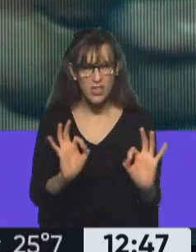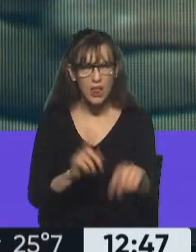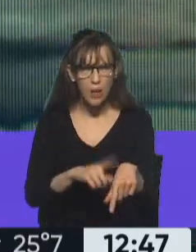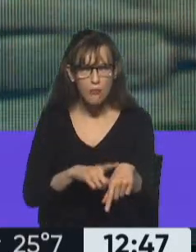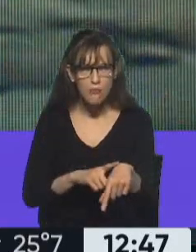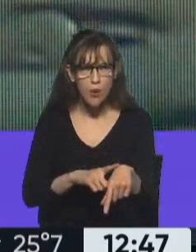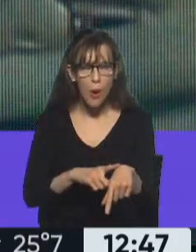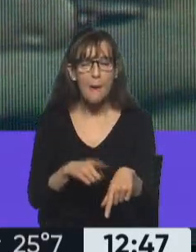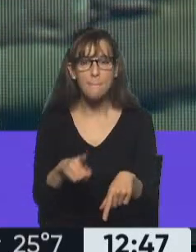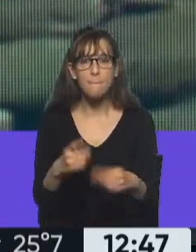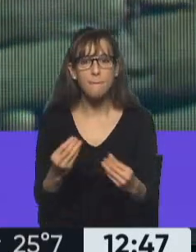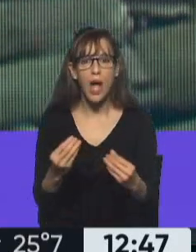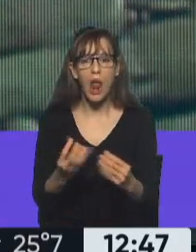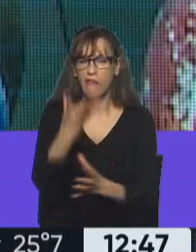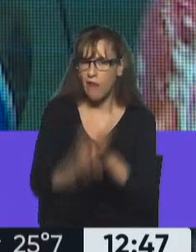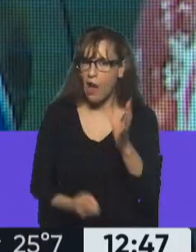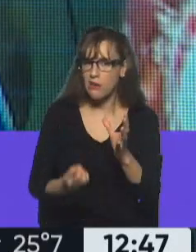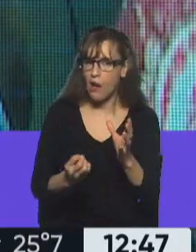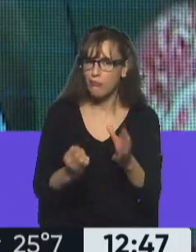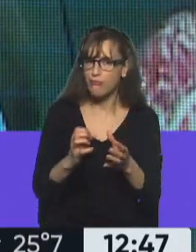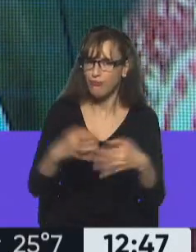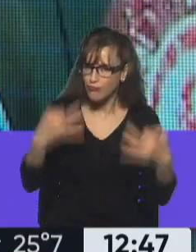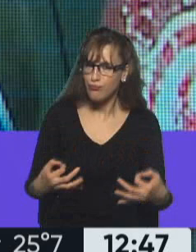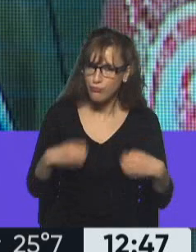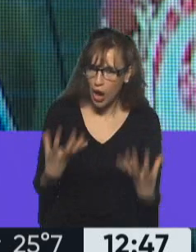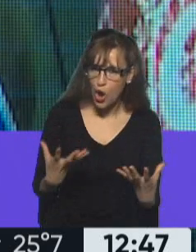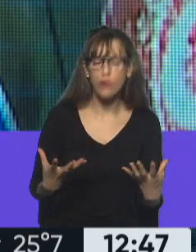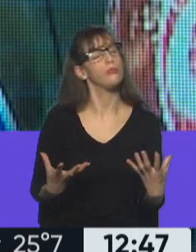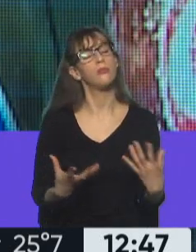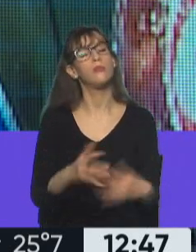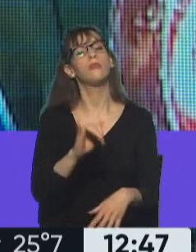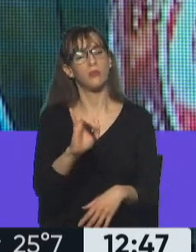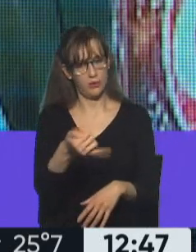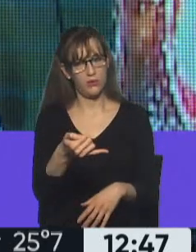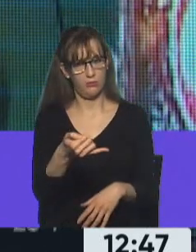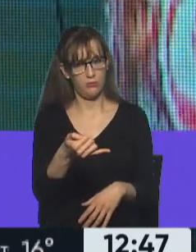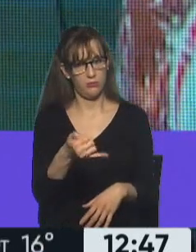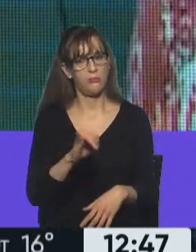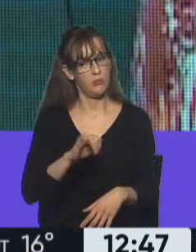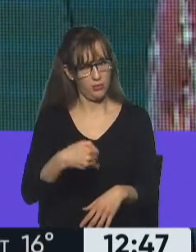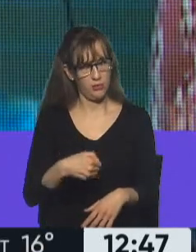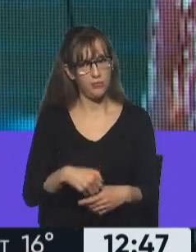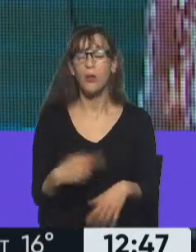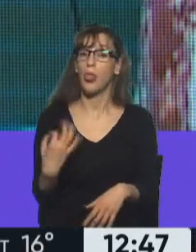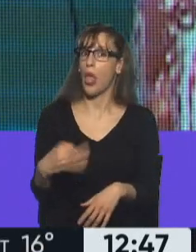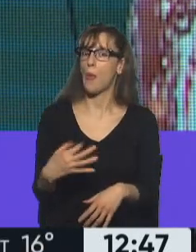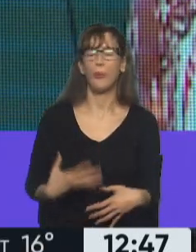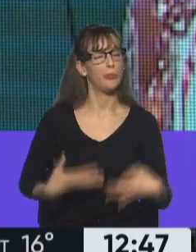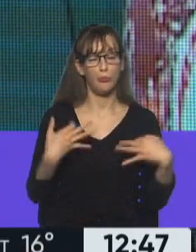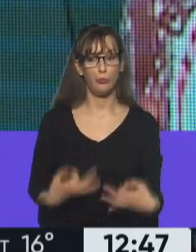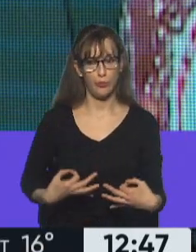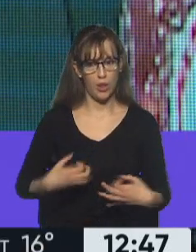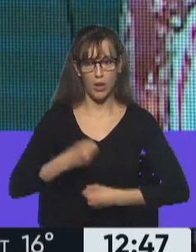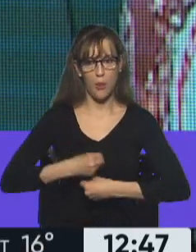poder revertir esos errores creo que sí creo que sí a condición de que se hagan las cosas muy correctamente creo que la campaña